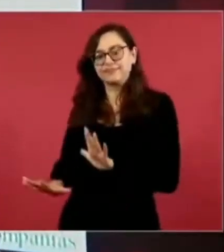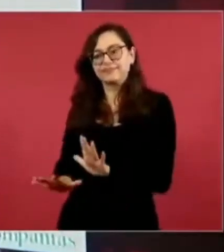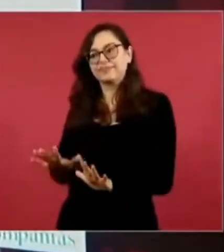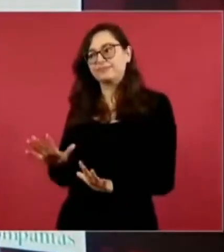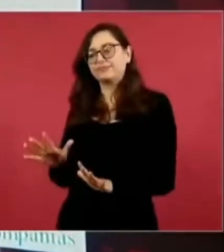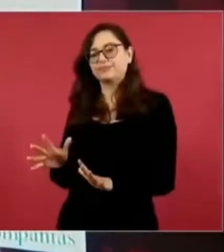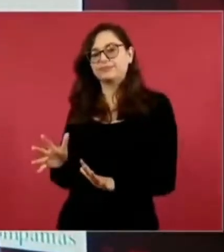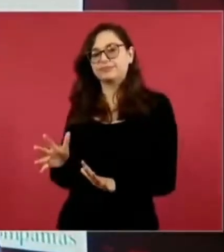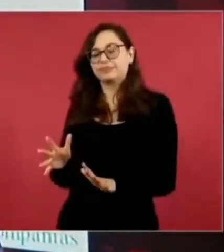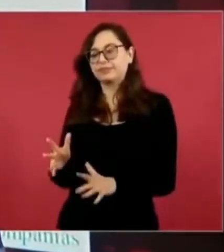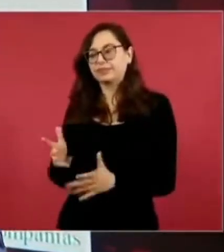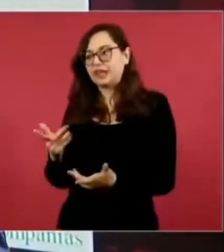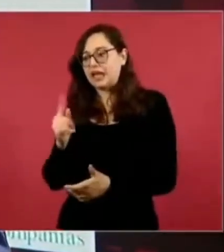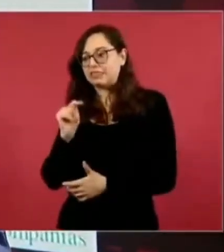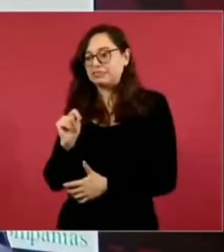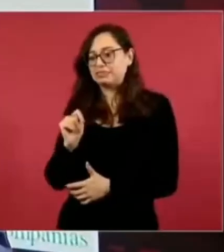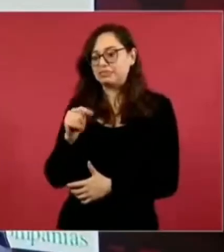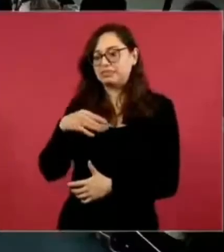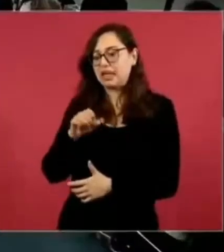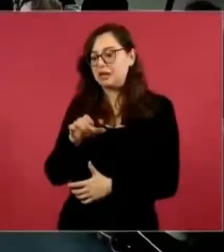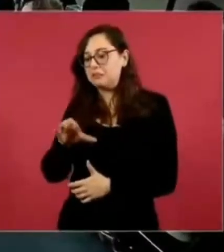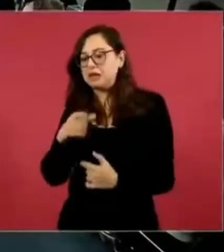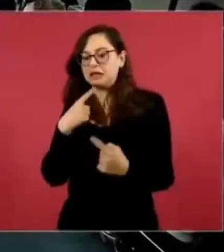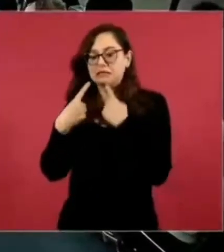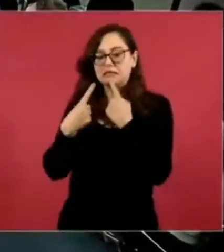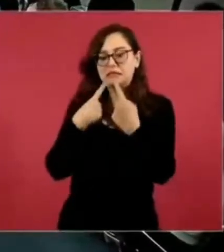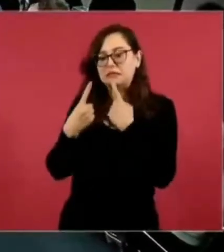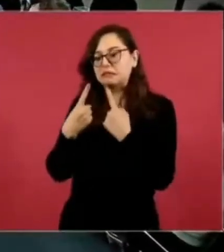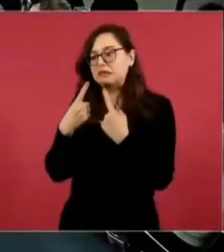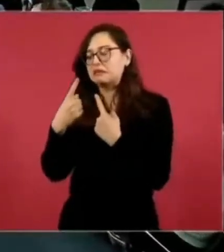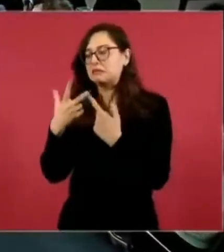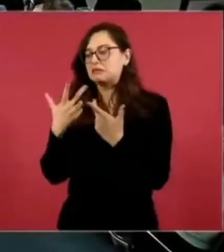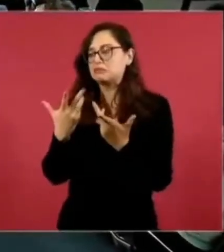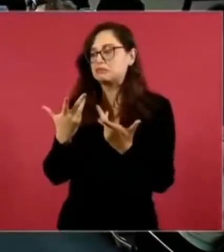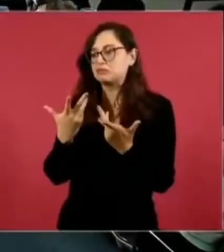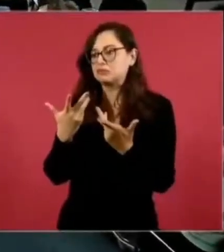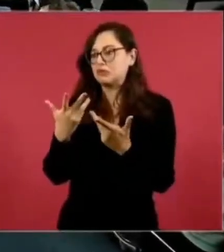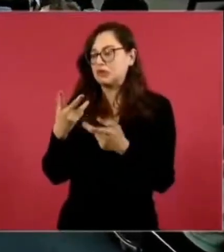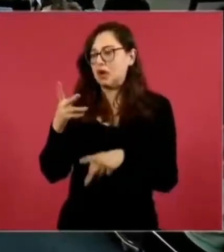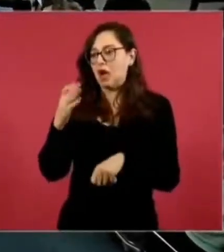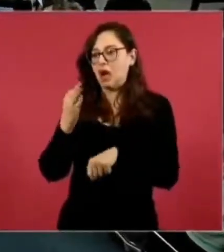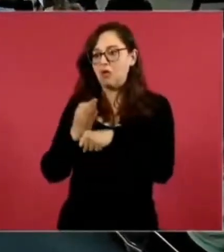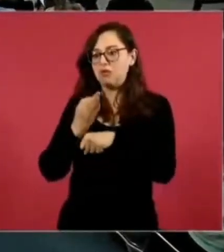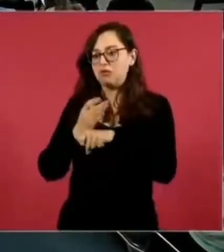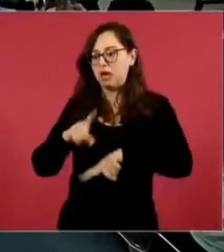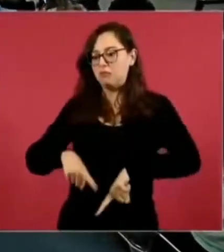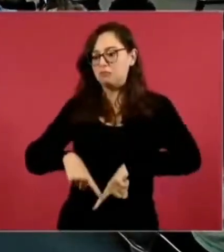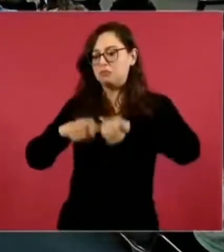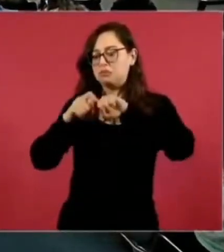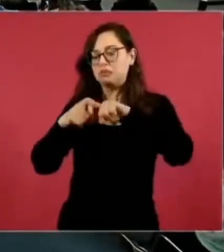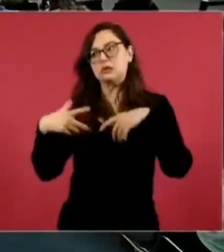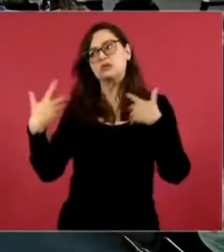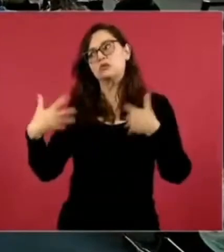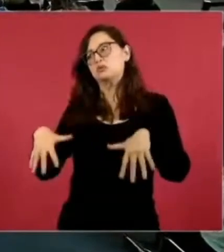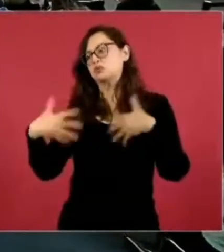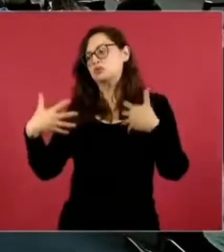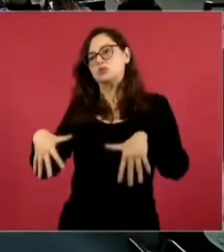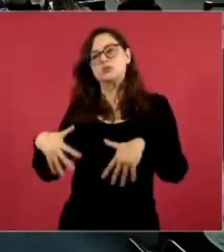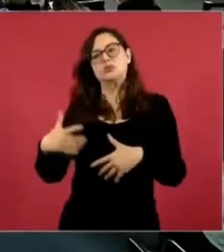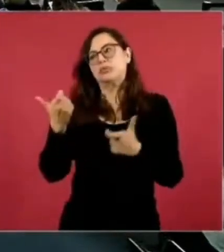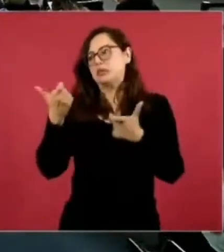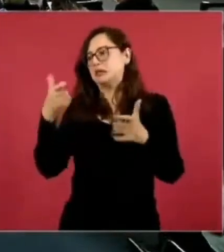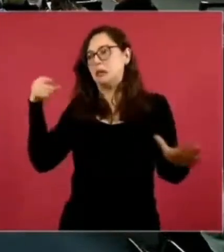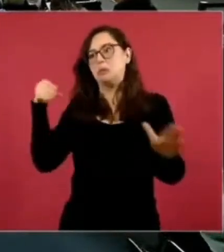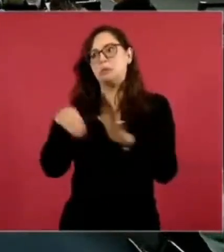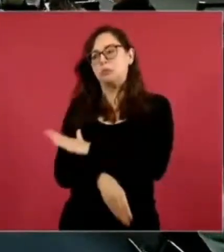de que se rompen que están rotas las pláticas del tratado, va a haber fuga de capital, va a haber